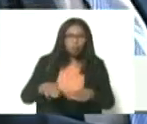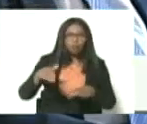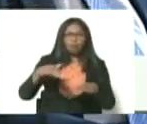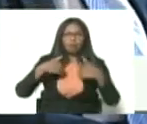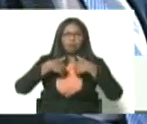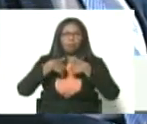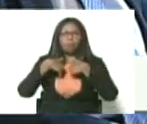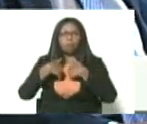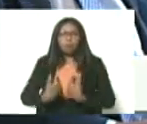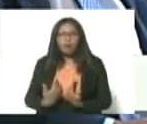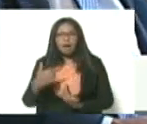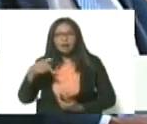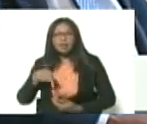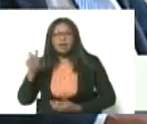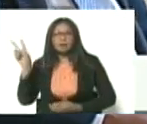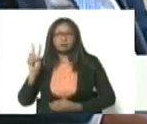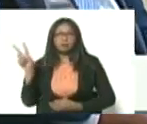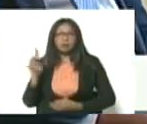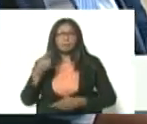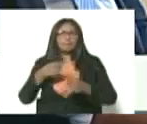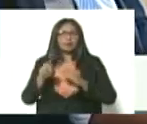Y eso no ha ocurrido ni ocurrirá,